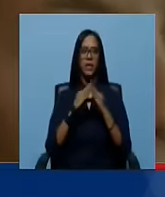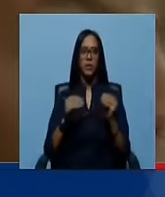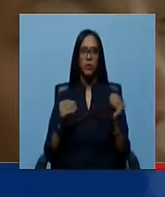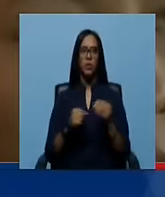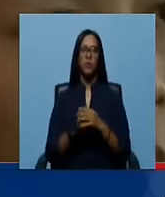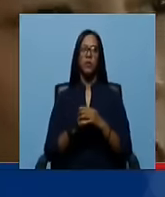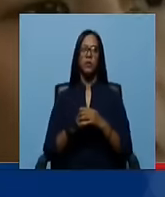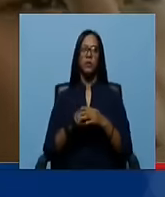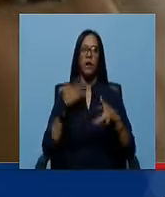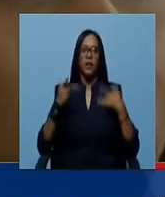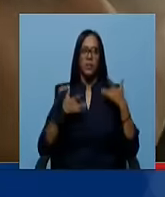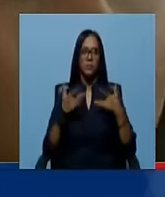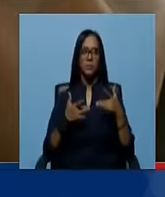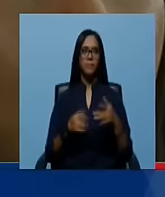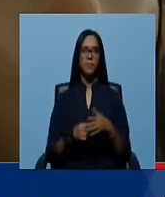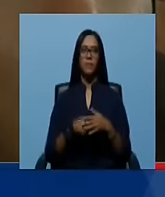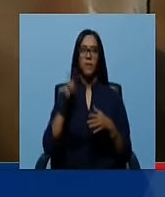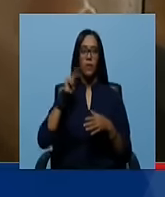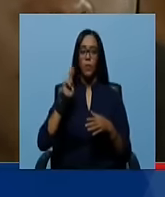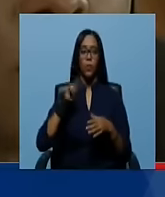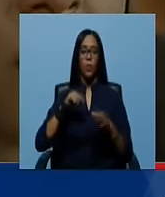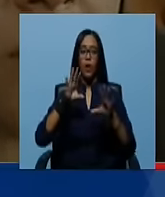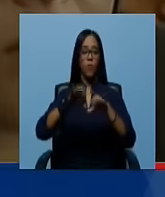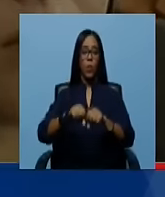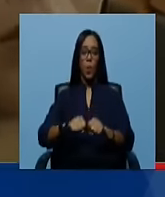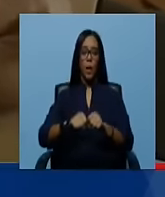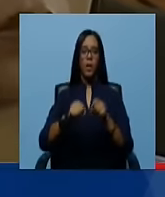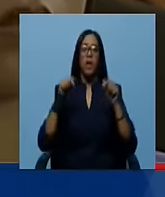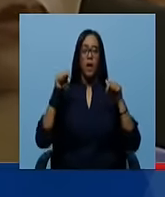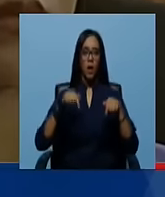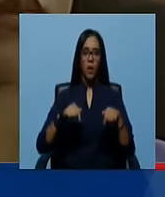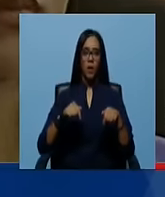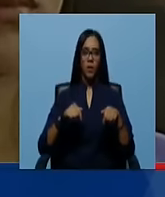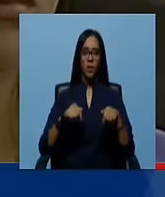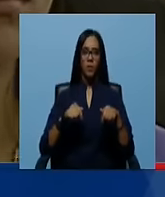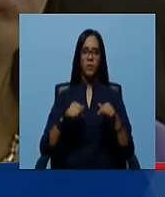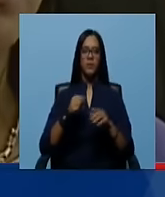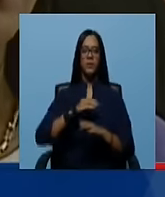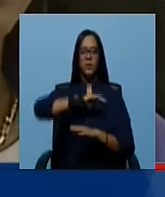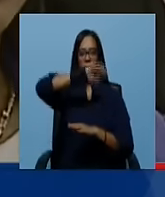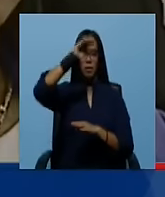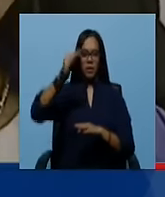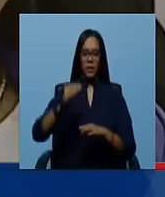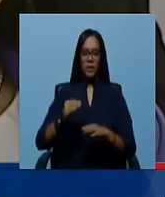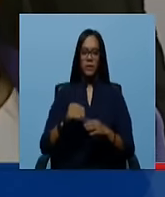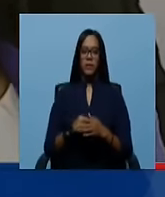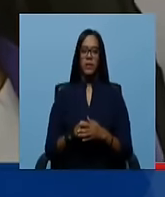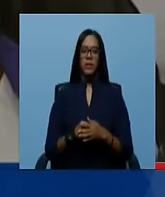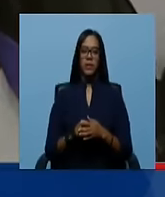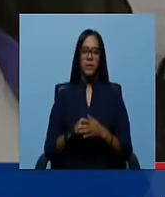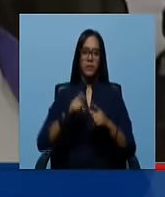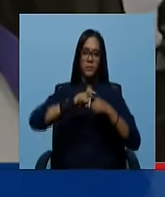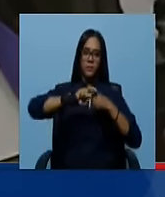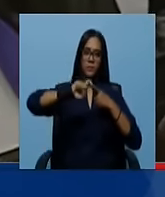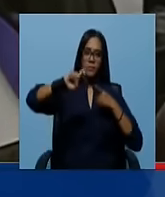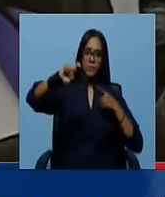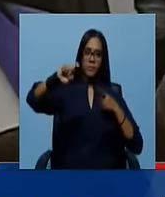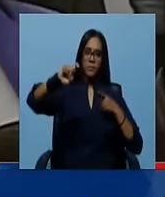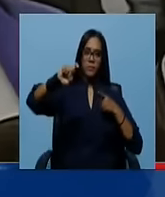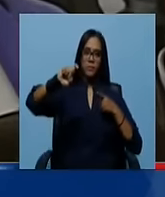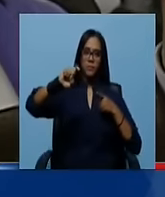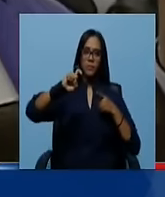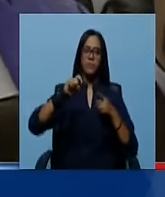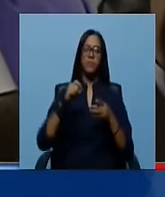ceremonias. Por eso nunca fue ocupada. Hoy por hoy, el Guarayra Repano, el teleférico que acaba de